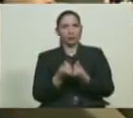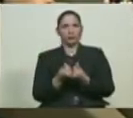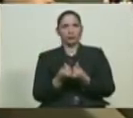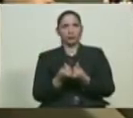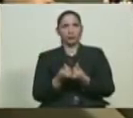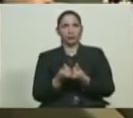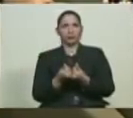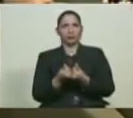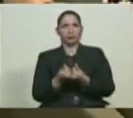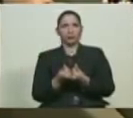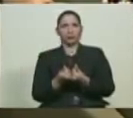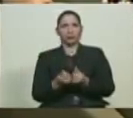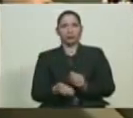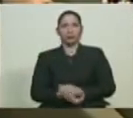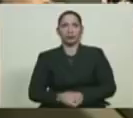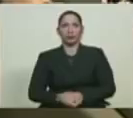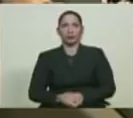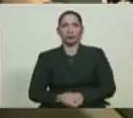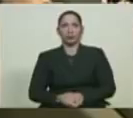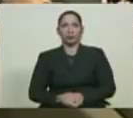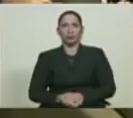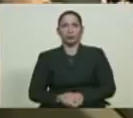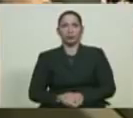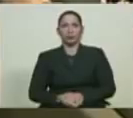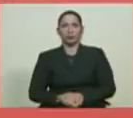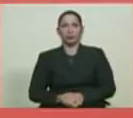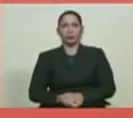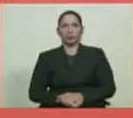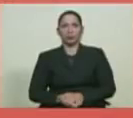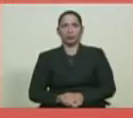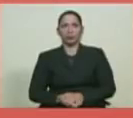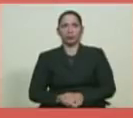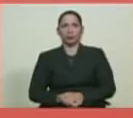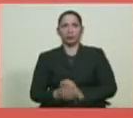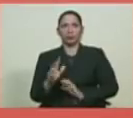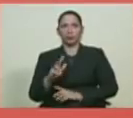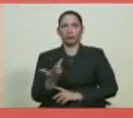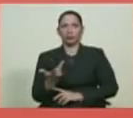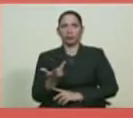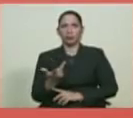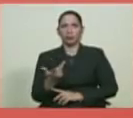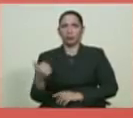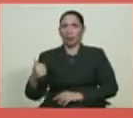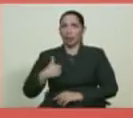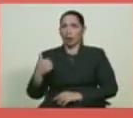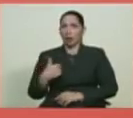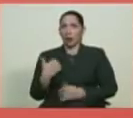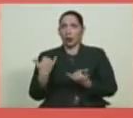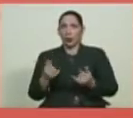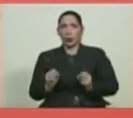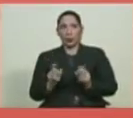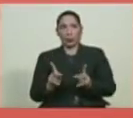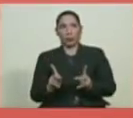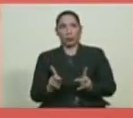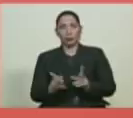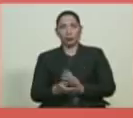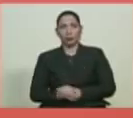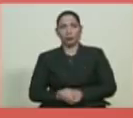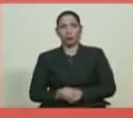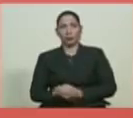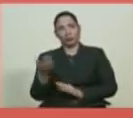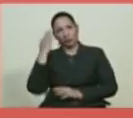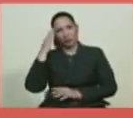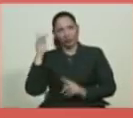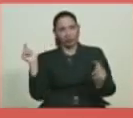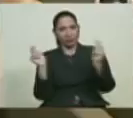servicio a algún sector del país? Y en tercer lugar, aprovechando la oportunidad, el día de hoy, bien sabemos que la